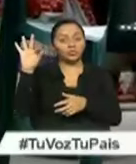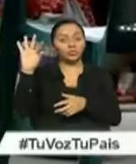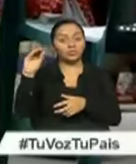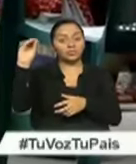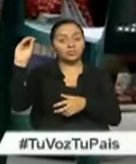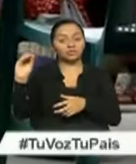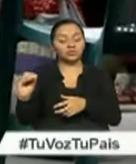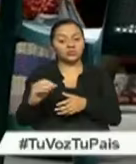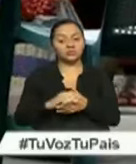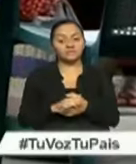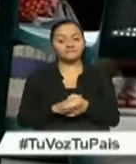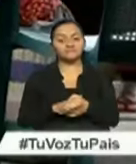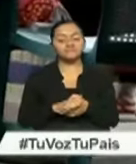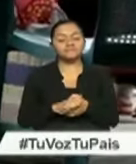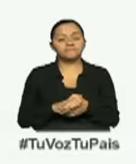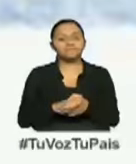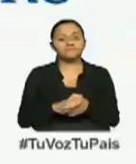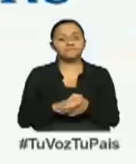Organización Mundial de la Salud.